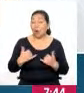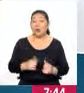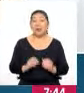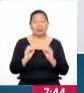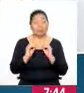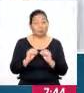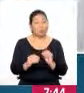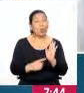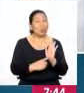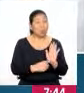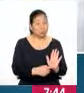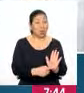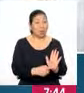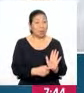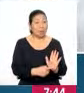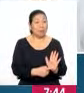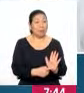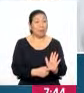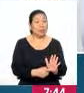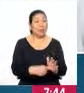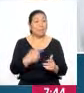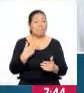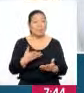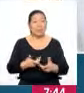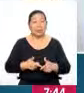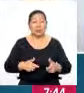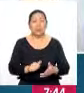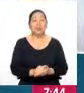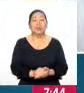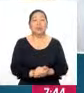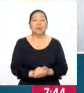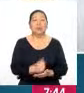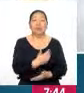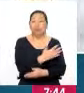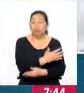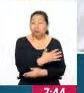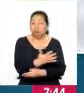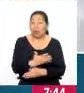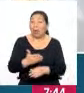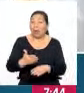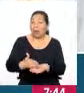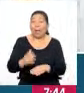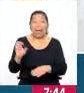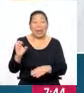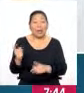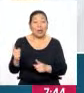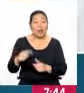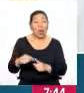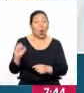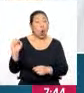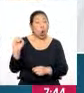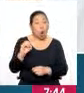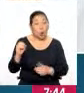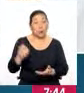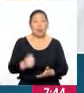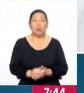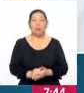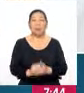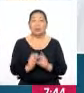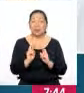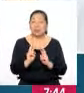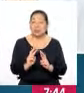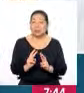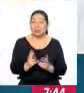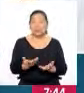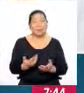puesto en evidencia ya el estudio, el análisis de pérdida de cobertura boscosa que se ha desarrollado entre enero a octubre de este año. Entonces, hemos podido evidenciar